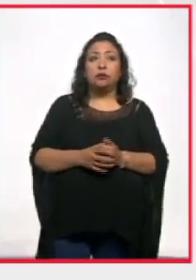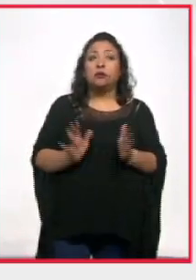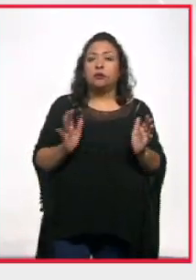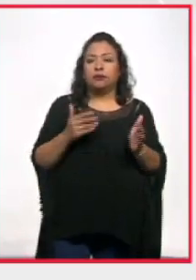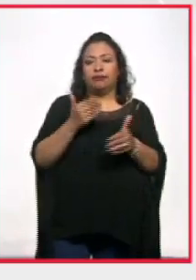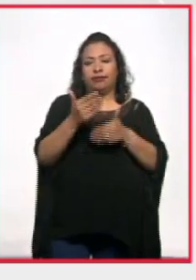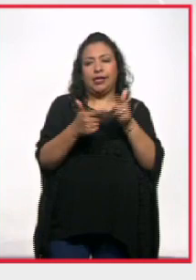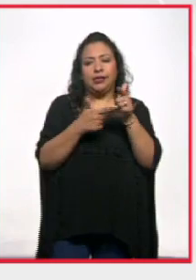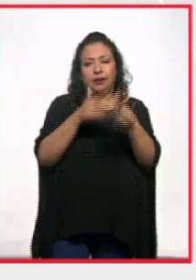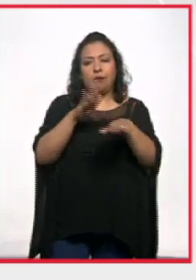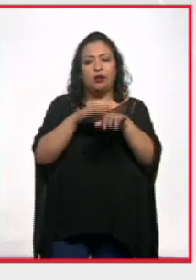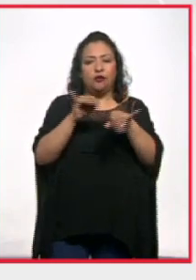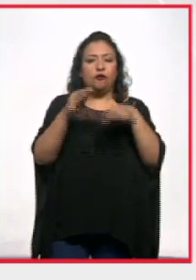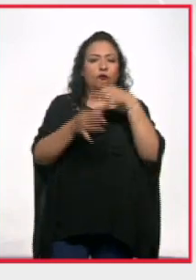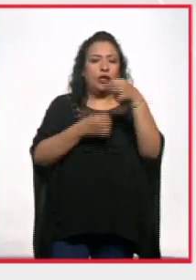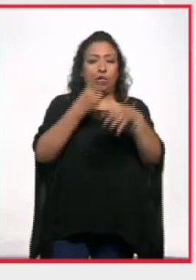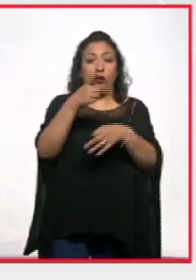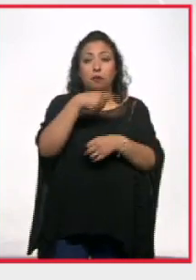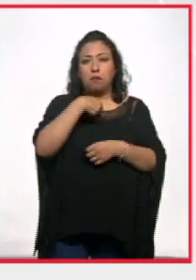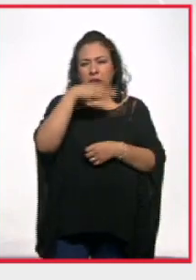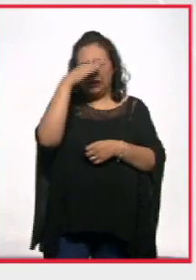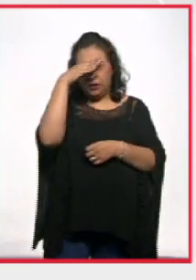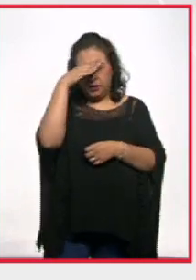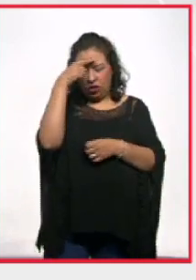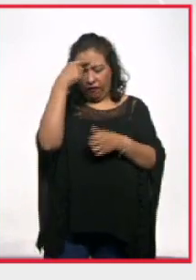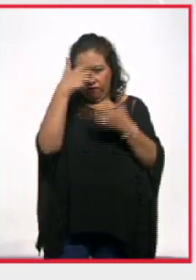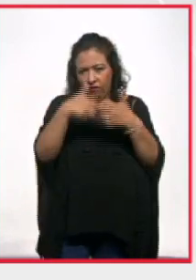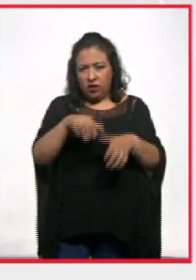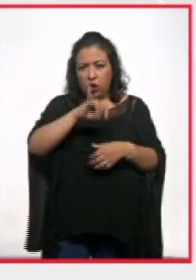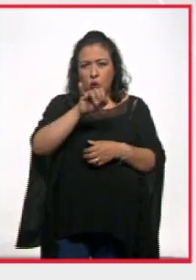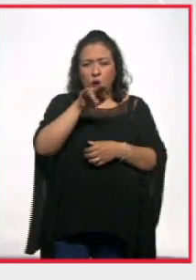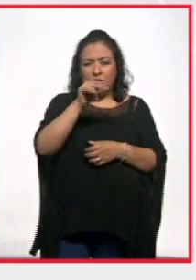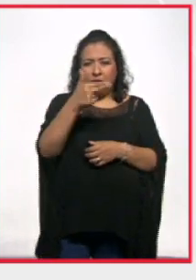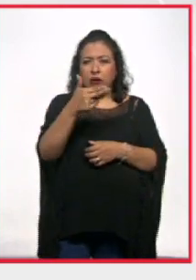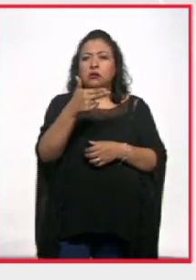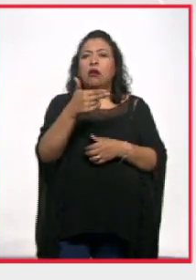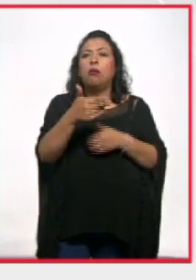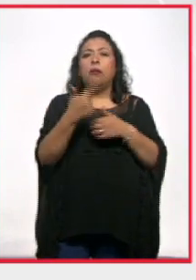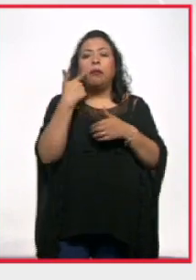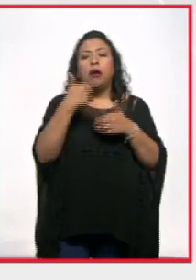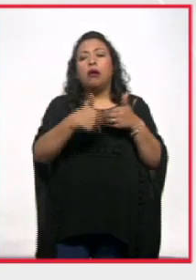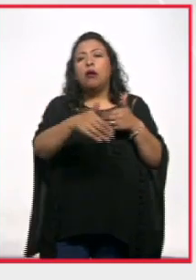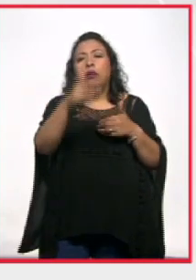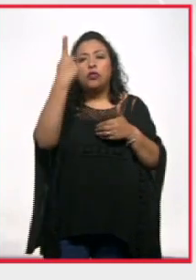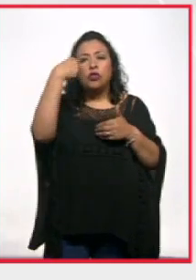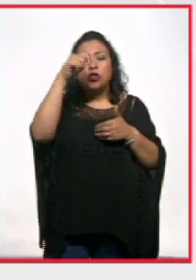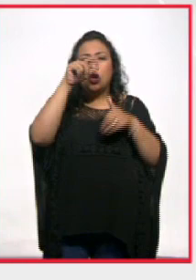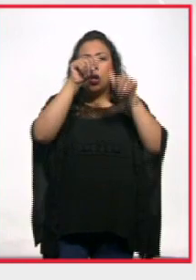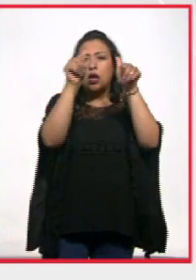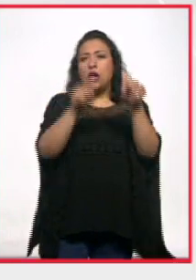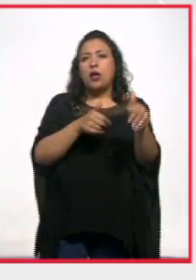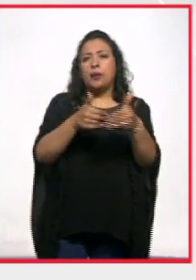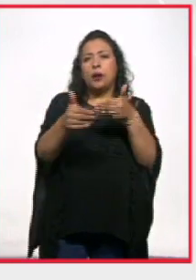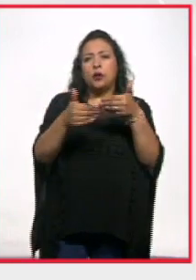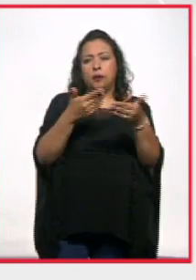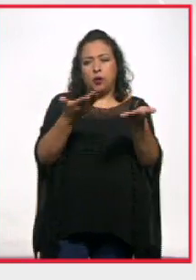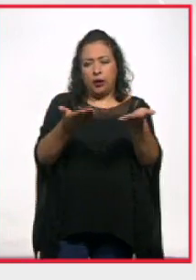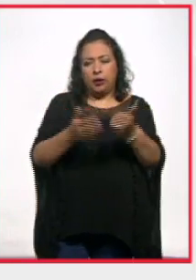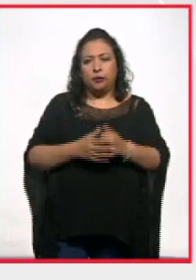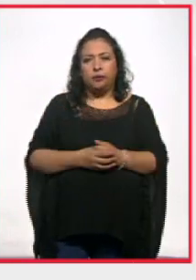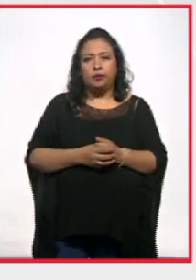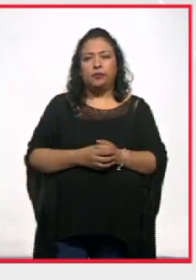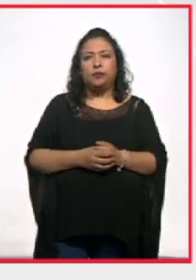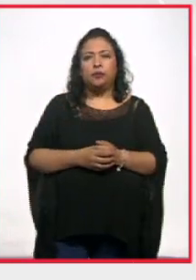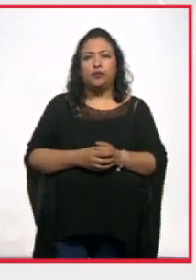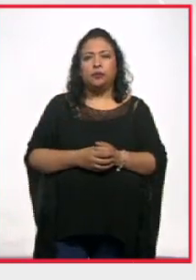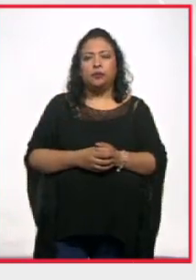Mira, continuamos con más aquí en Noticias 22. El pensamiento crítico de Juan Acha sigue alumbrando el camino de los teóricos del arte contemporáneo.